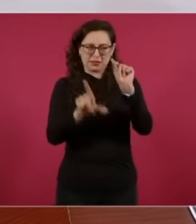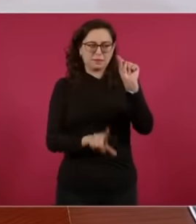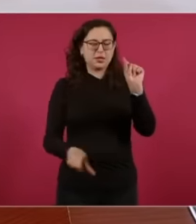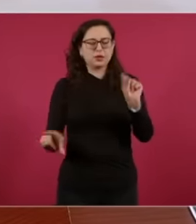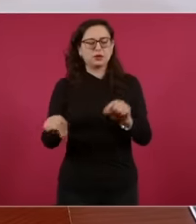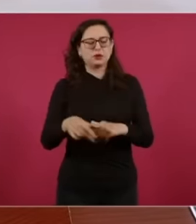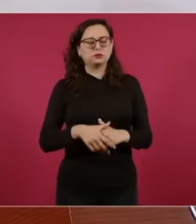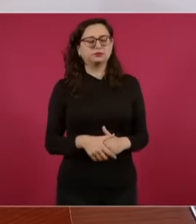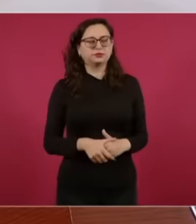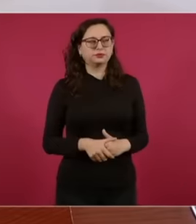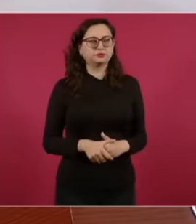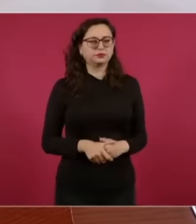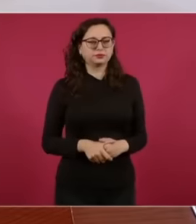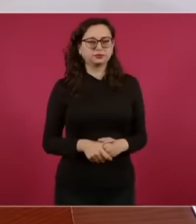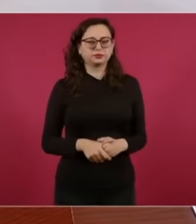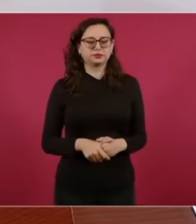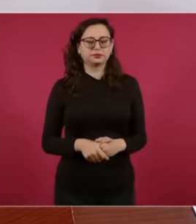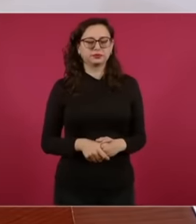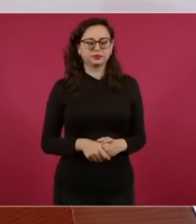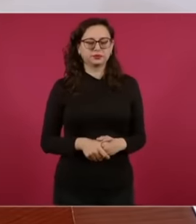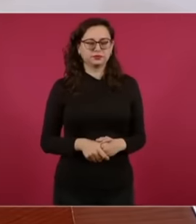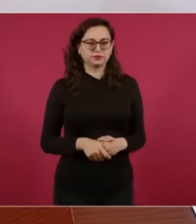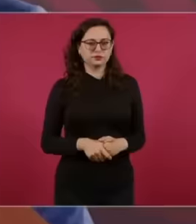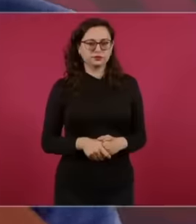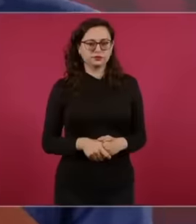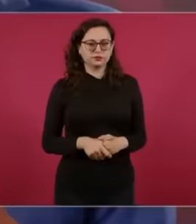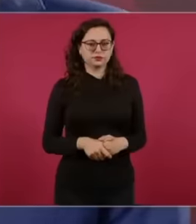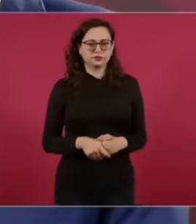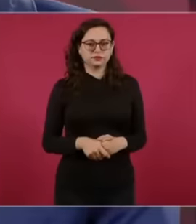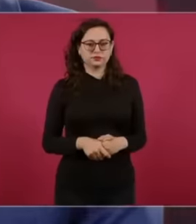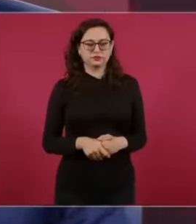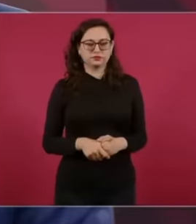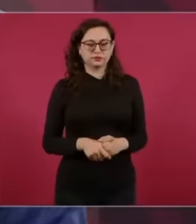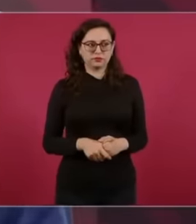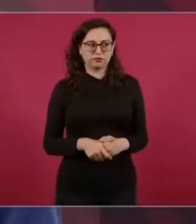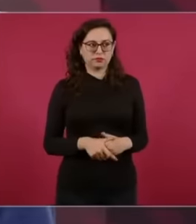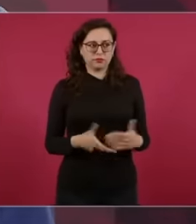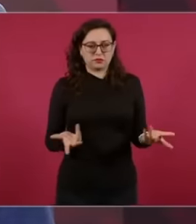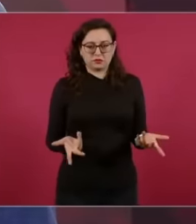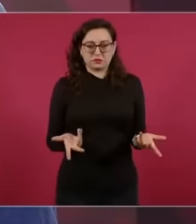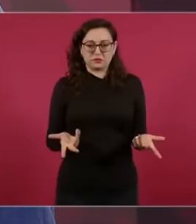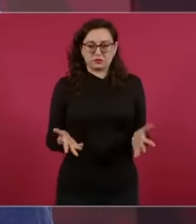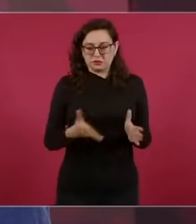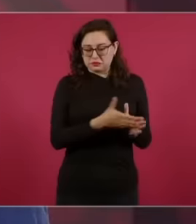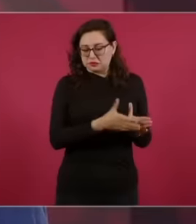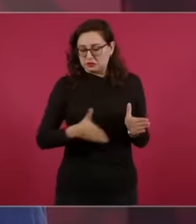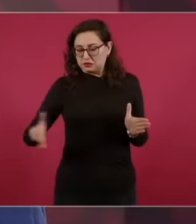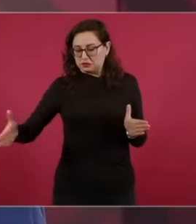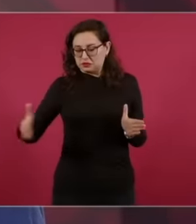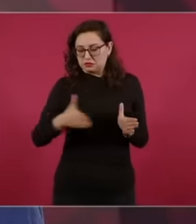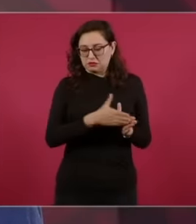país, que no abusara de la debilidad